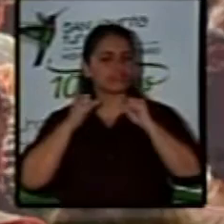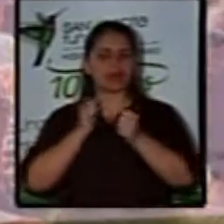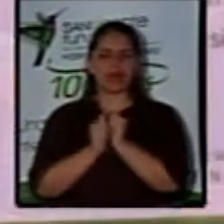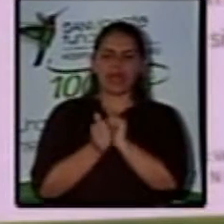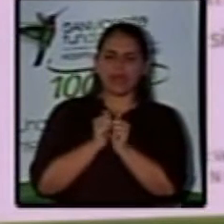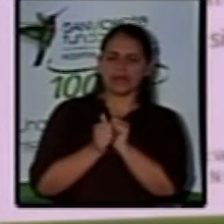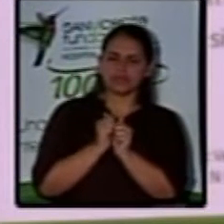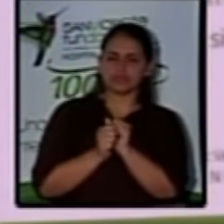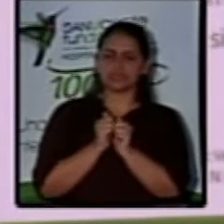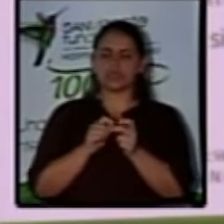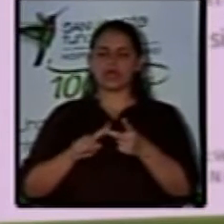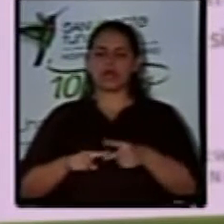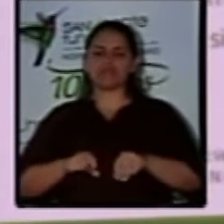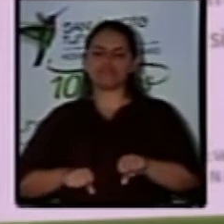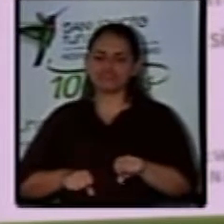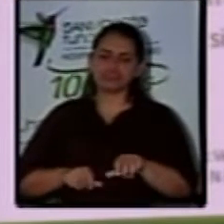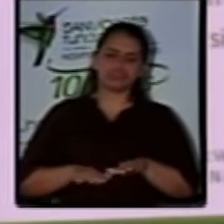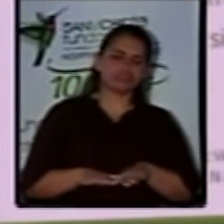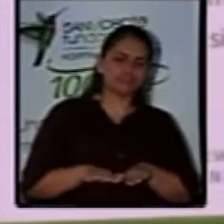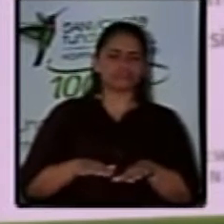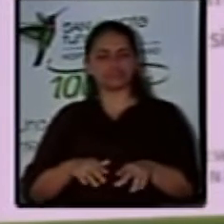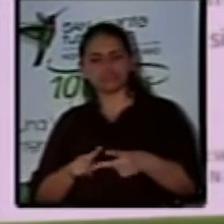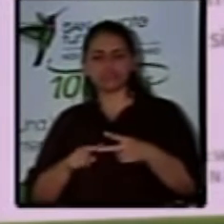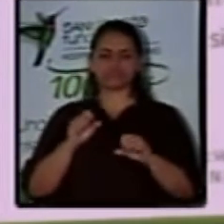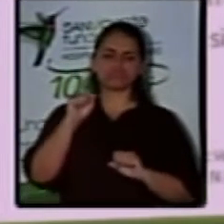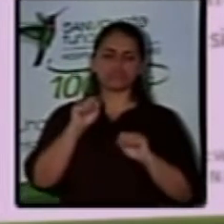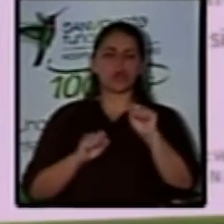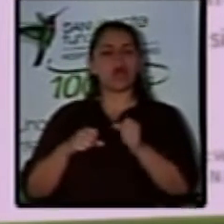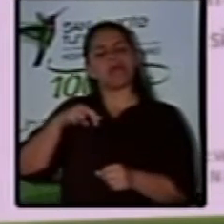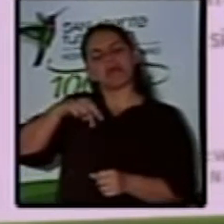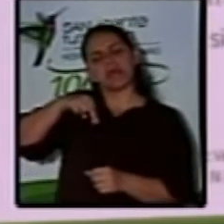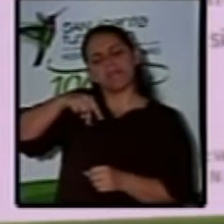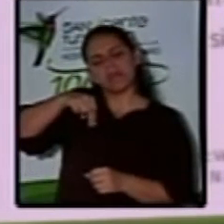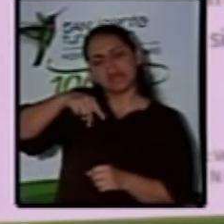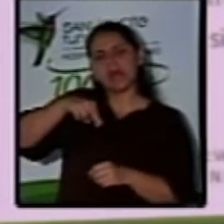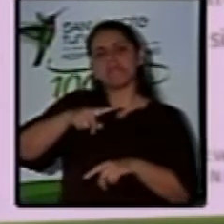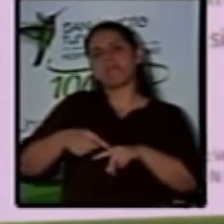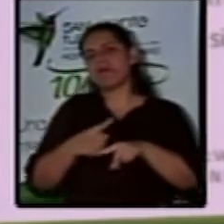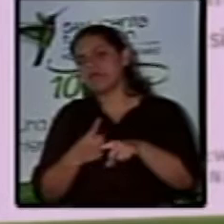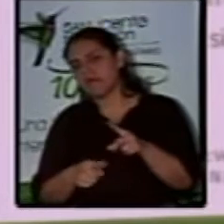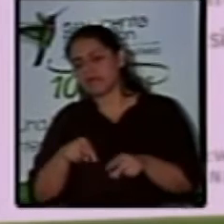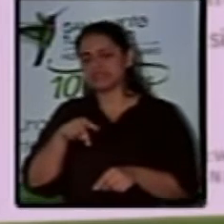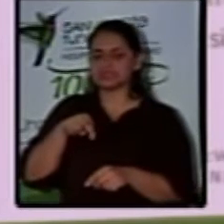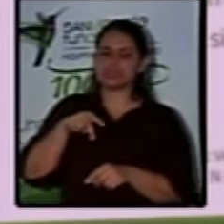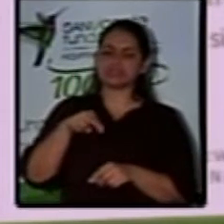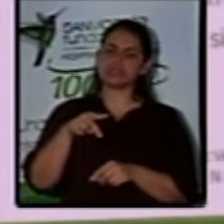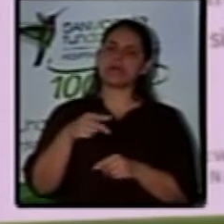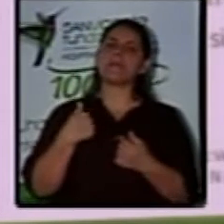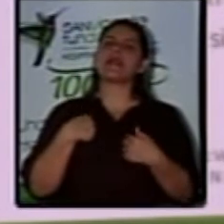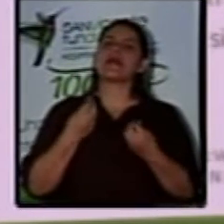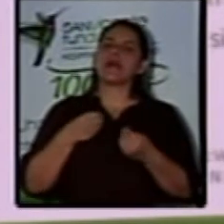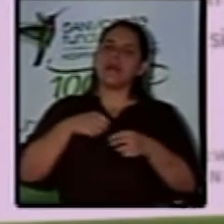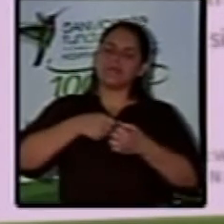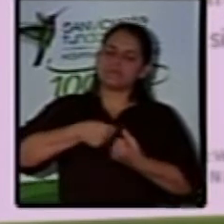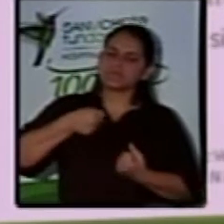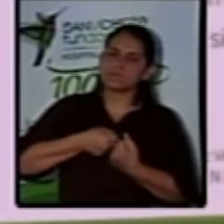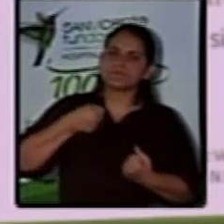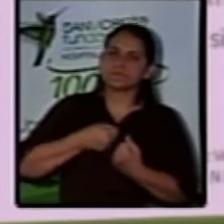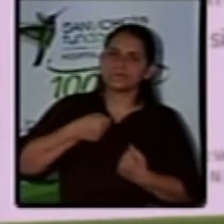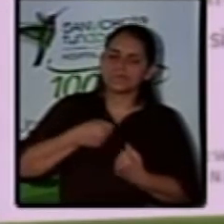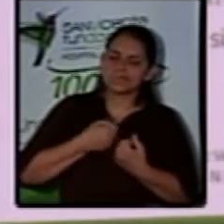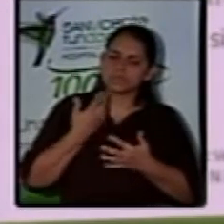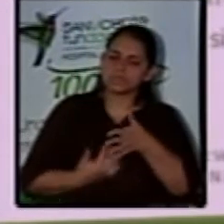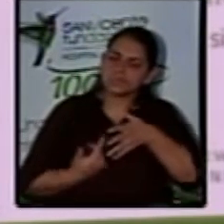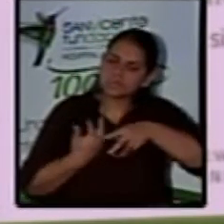un ejercicio regular 3 o 4 veces a la semana, puede ser una caminada media hora o 30 minutos para activar las